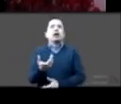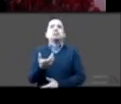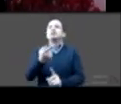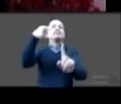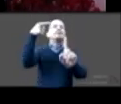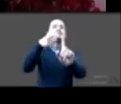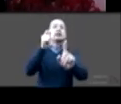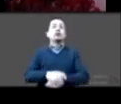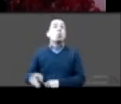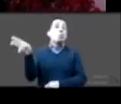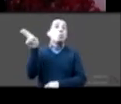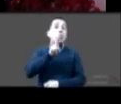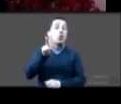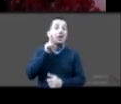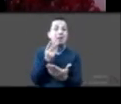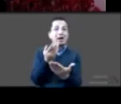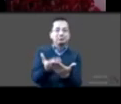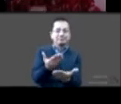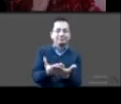¿no?